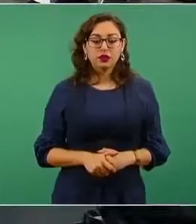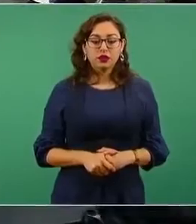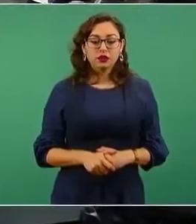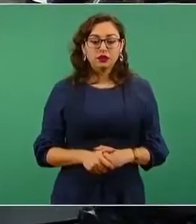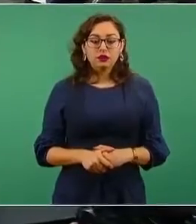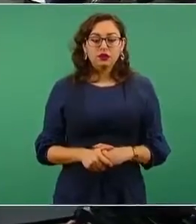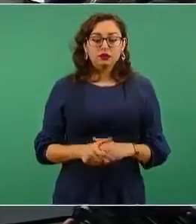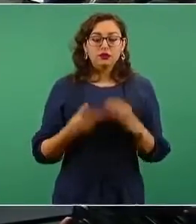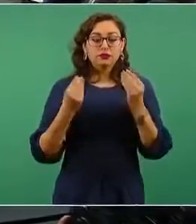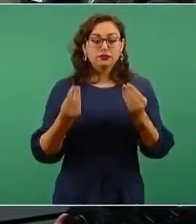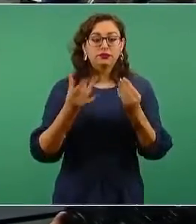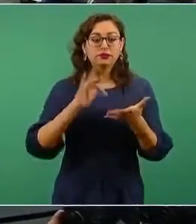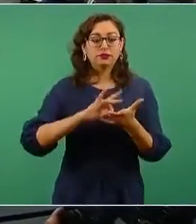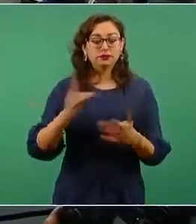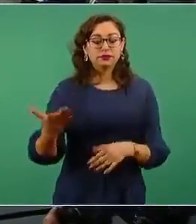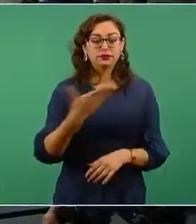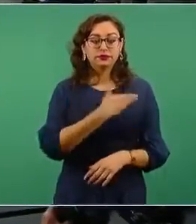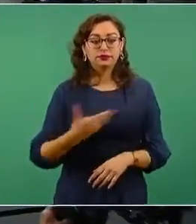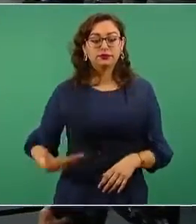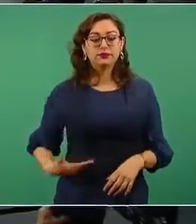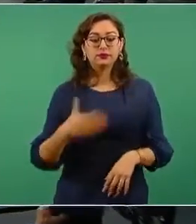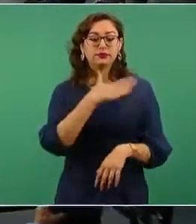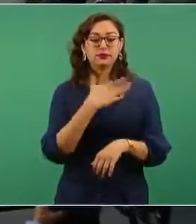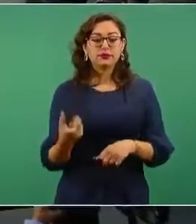Muchas gracias, señor presidente. Buenos días.